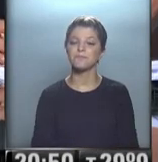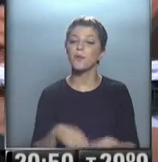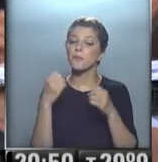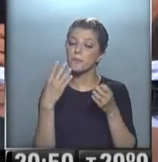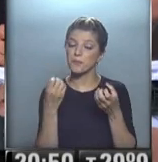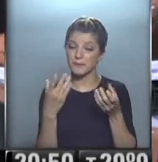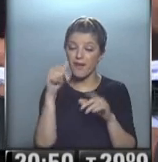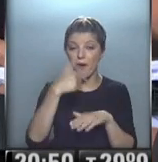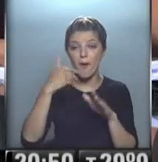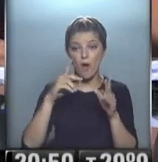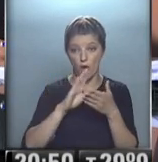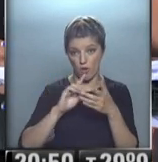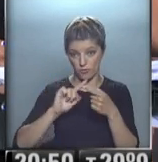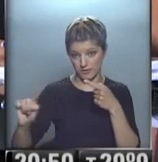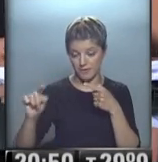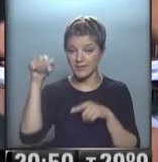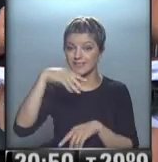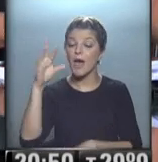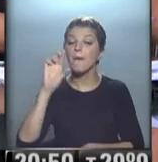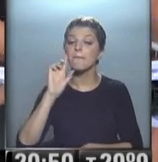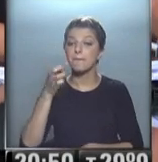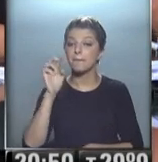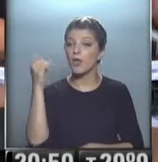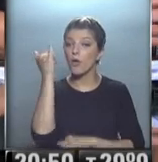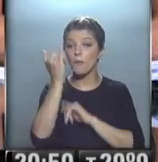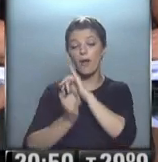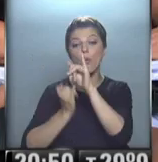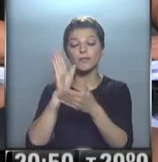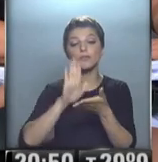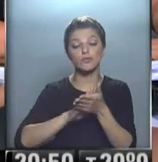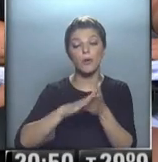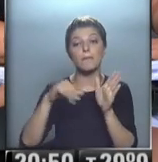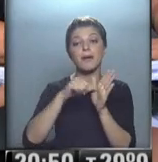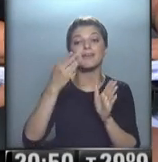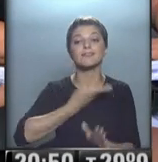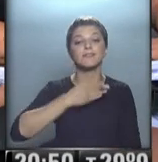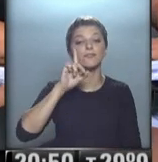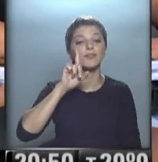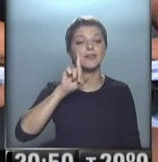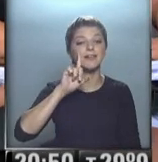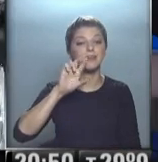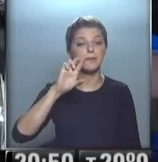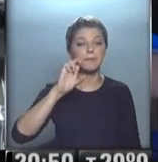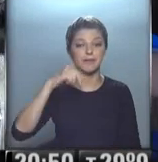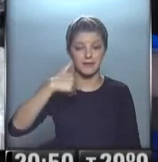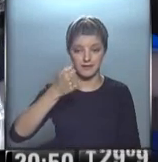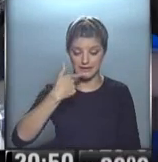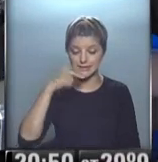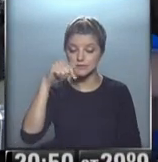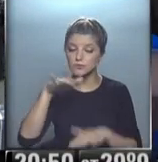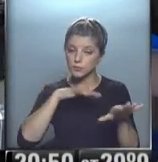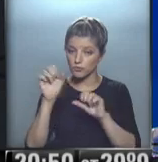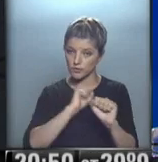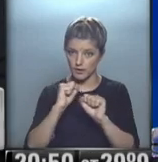Muy bien, vamos a volver a Pedro Brígger en este caso para hablar de Filipinas y esta tragedia espantosa que está ocurriendo allí. Sí, además las dificultades